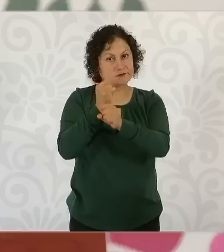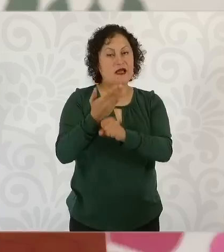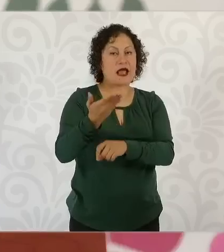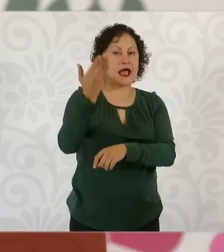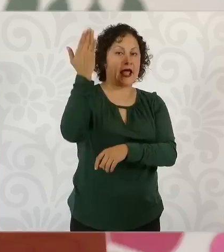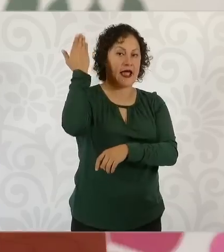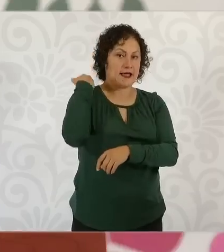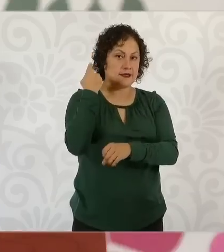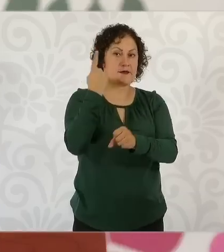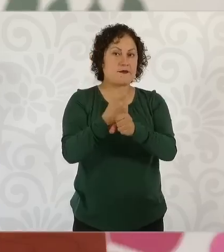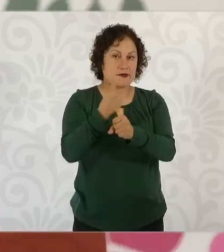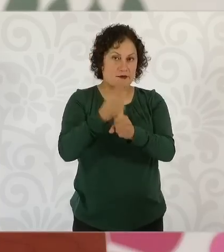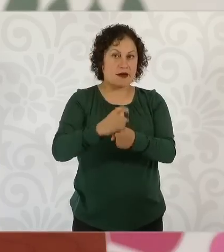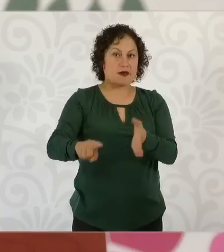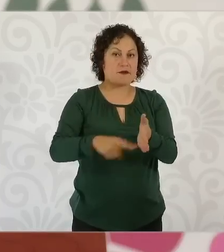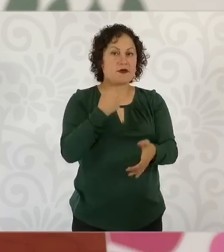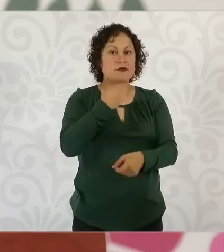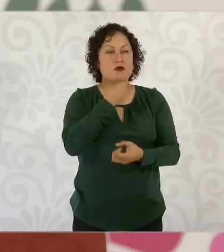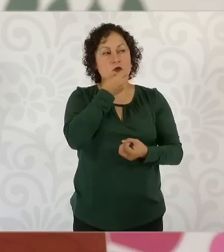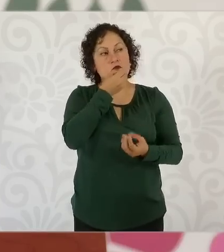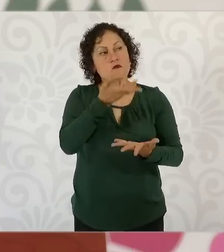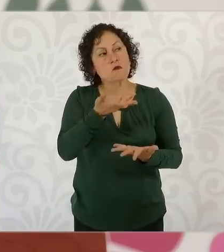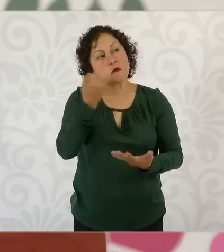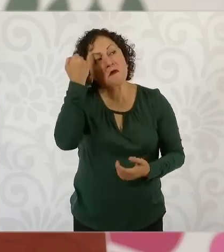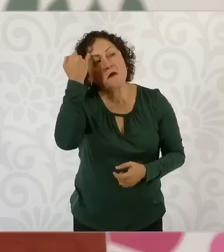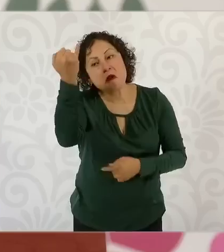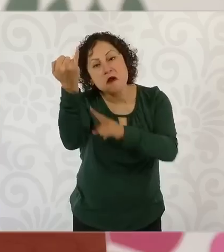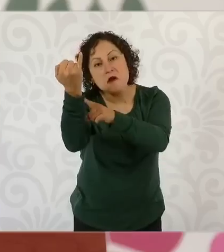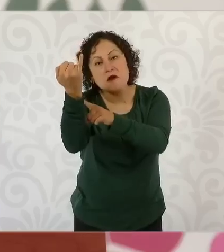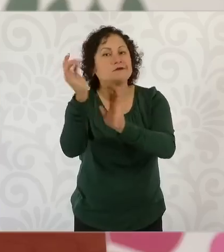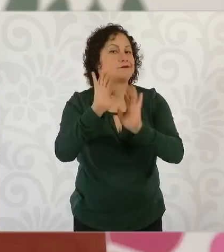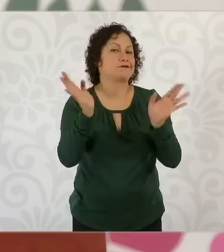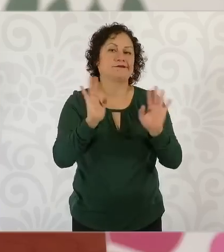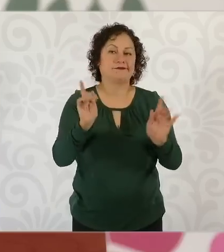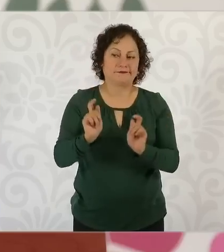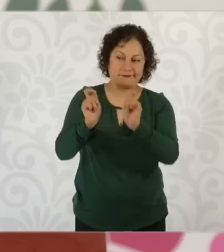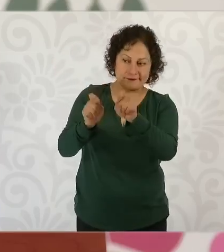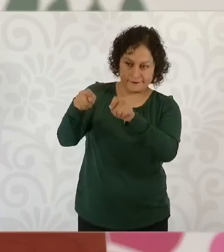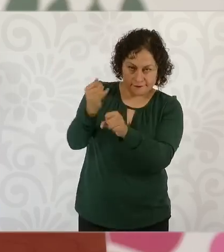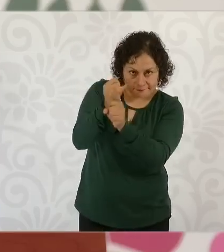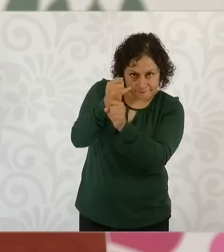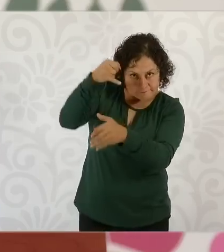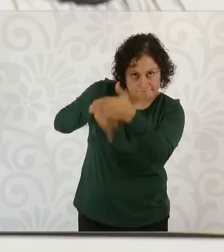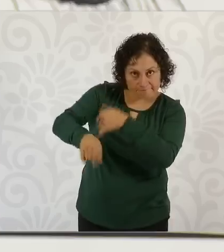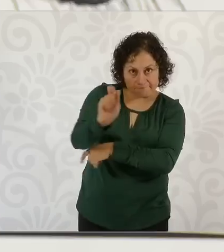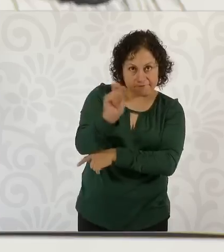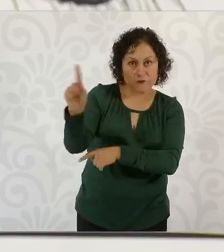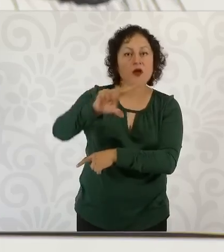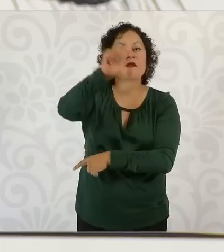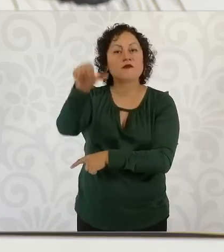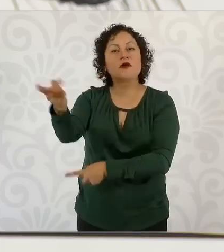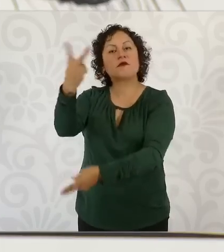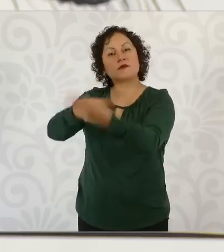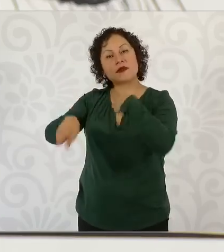pues no, en esto no puede haber especulaciones, sino investigación científica que pueda dar resultados, y ahí